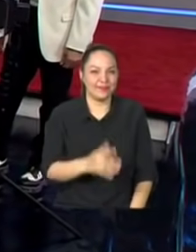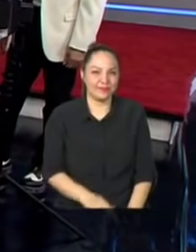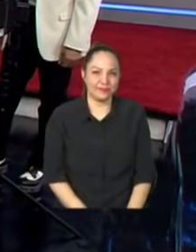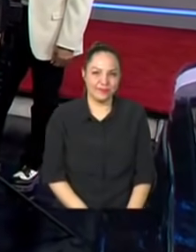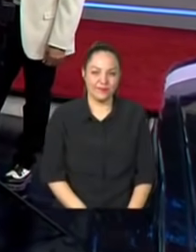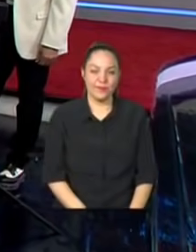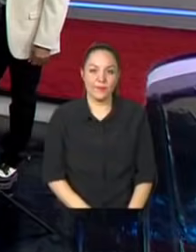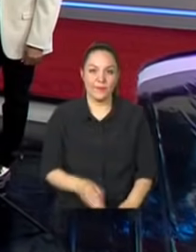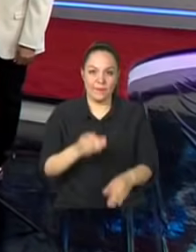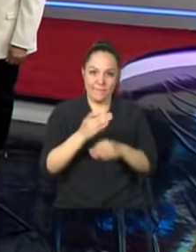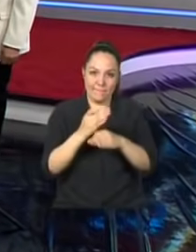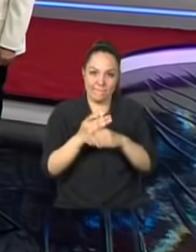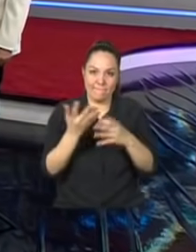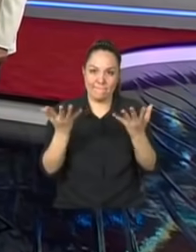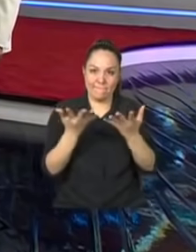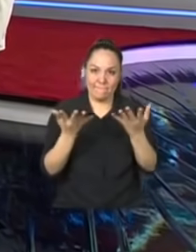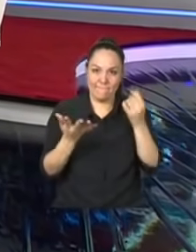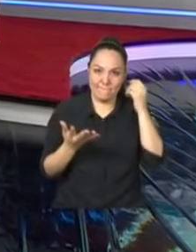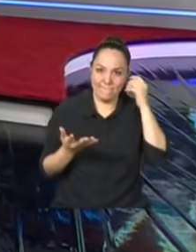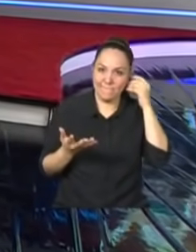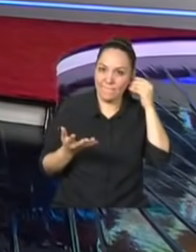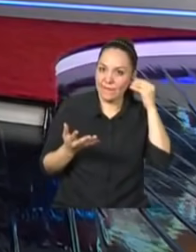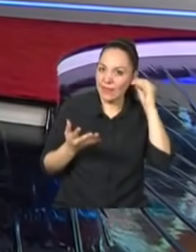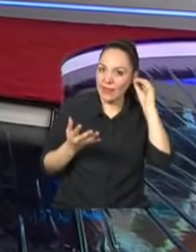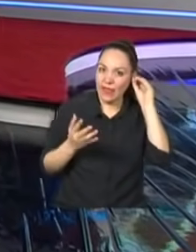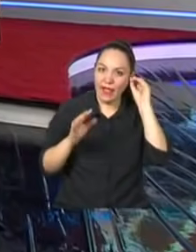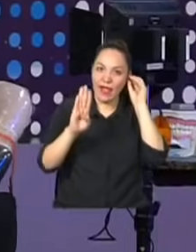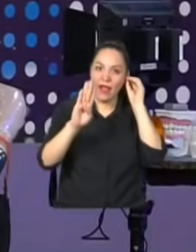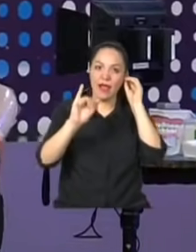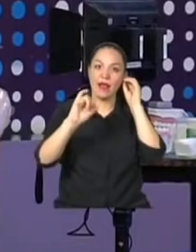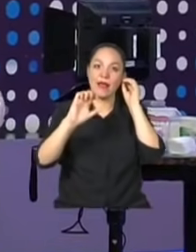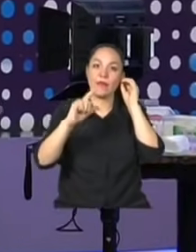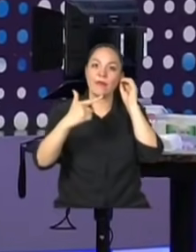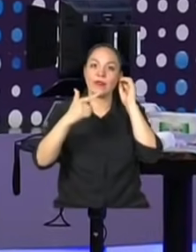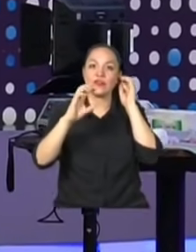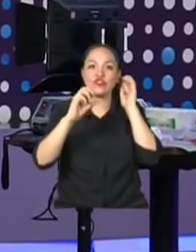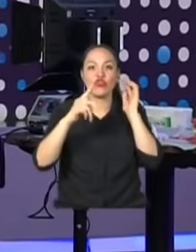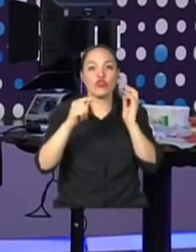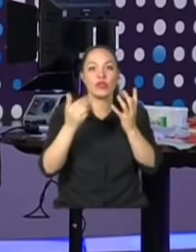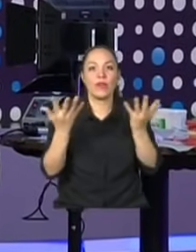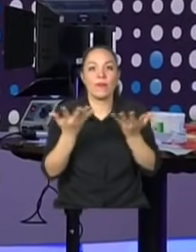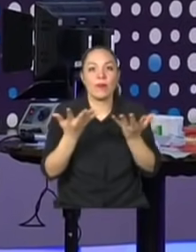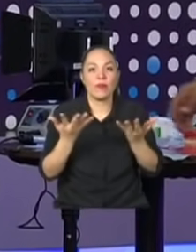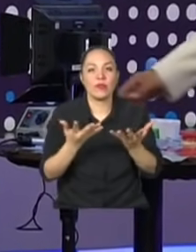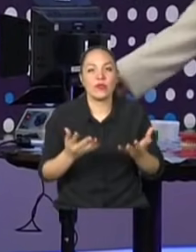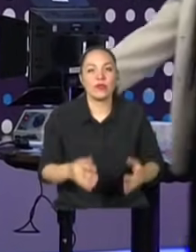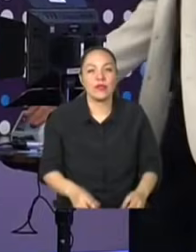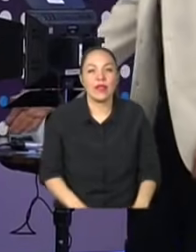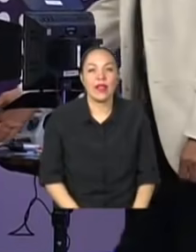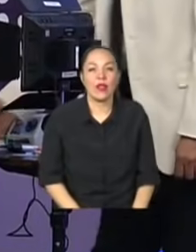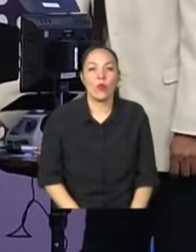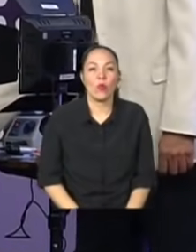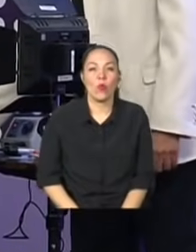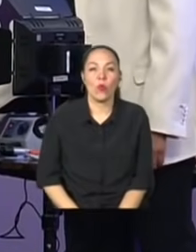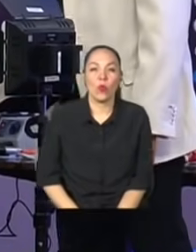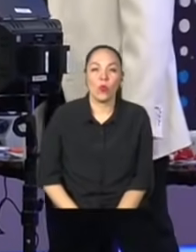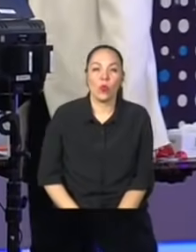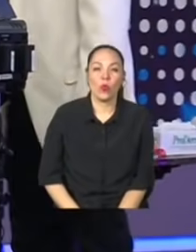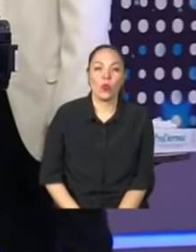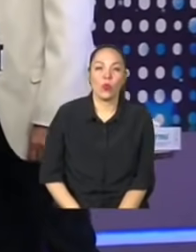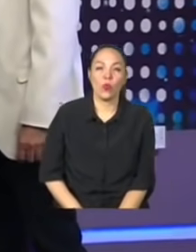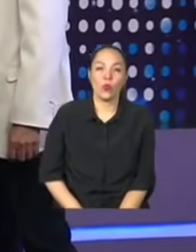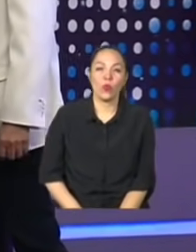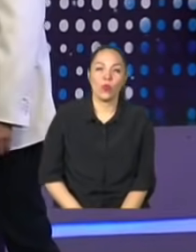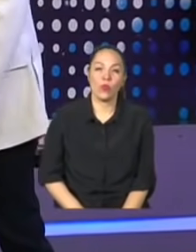a realizarle aquí al señor bichota un profiláctico. ¿Es señor? Y aguanta, con mucho cuidado. ¿Se ha